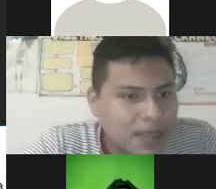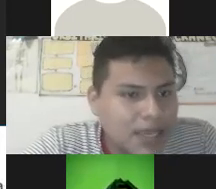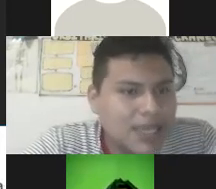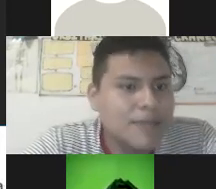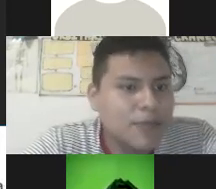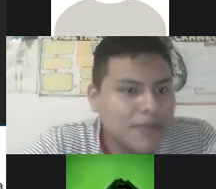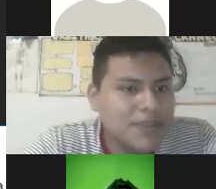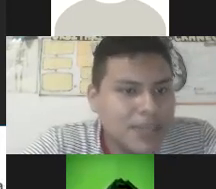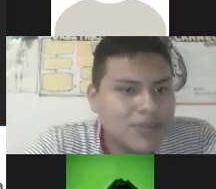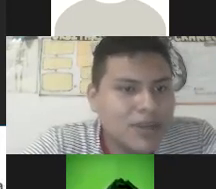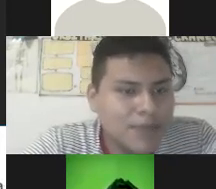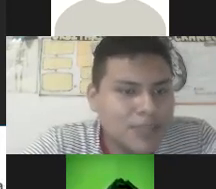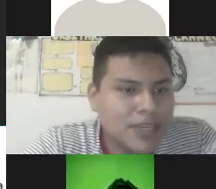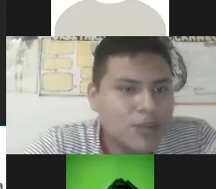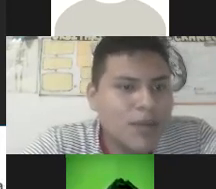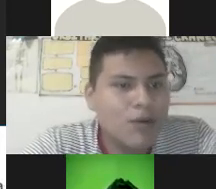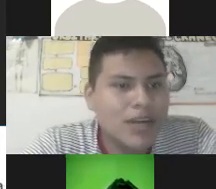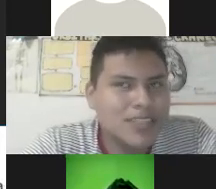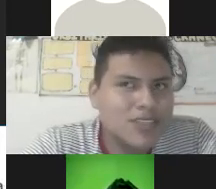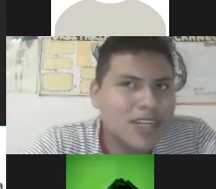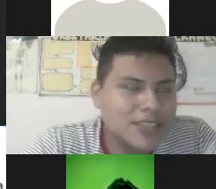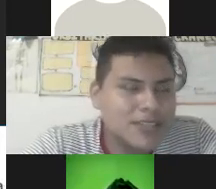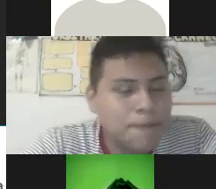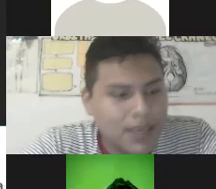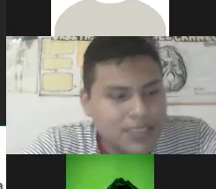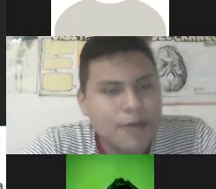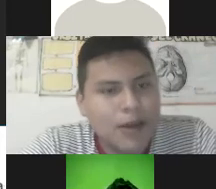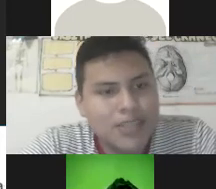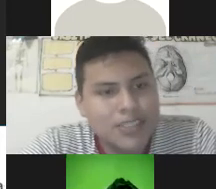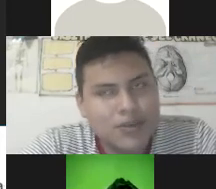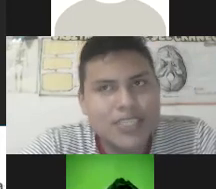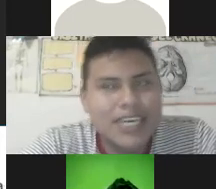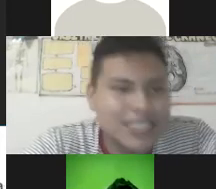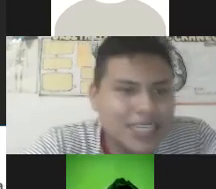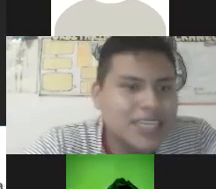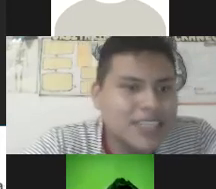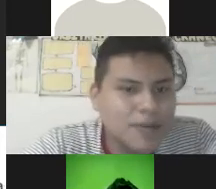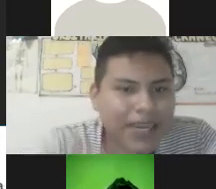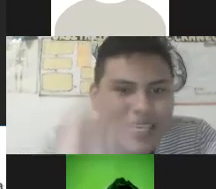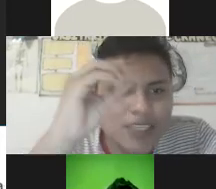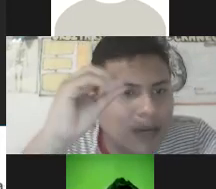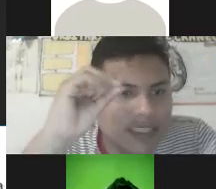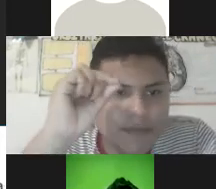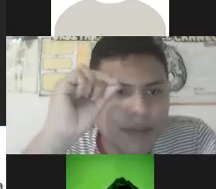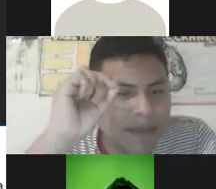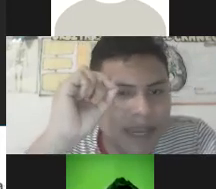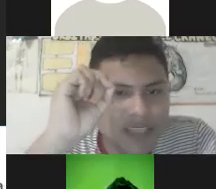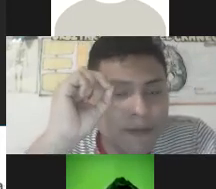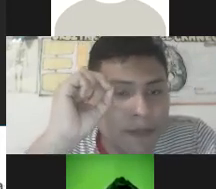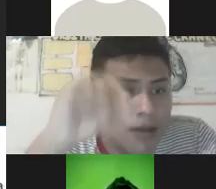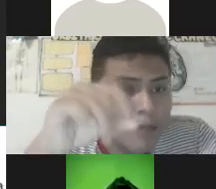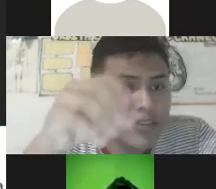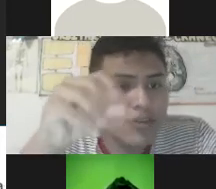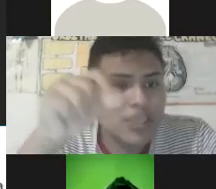dermis y en la hipodermis sí hay vasos sanguíneos. Vascularización se le dice. Si hay vascularización, si hay arterias y nervios. Pequeñito, así,